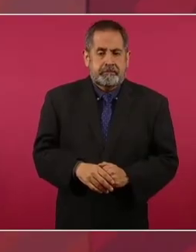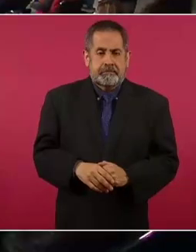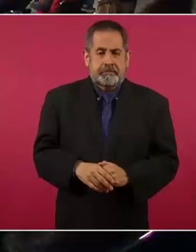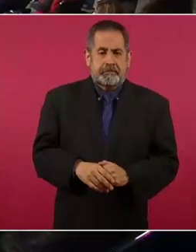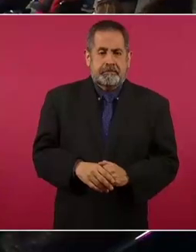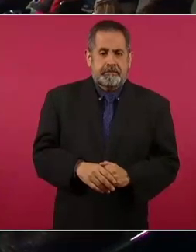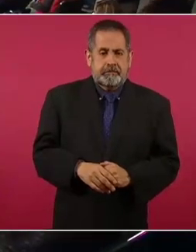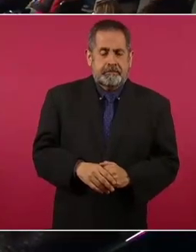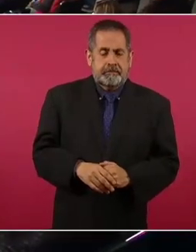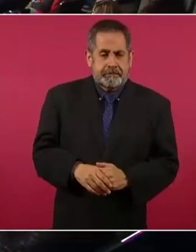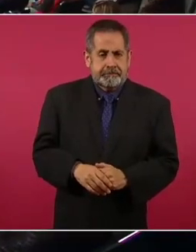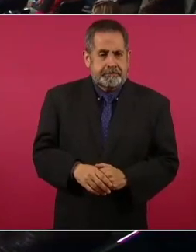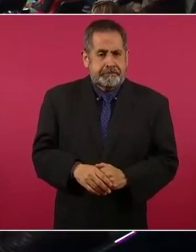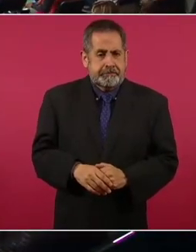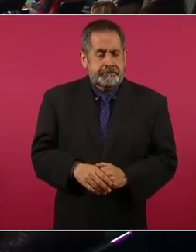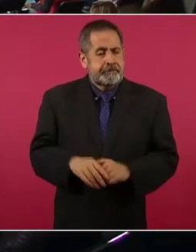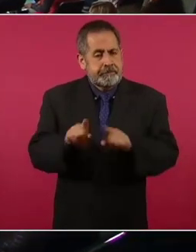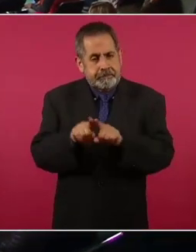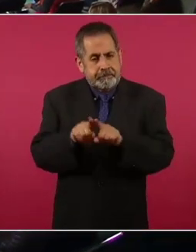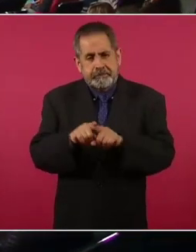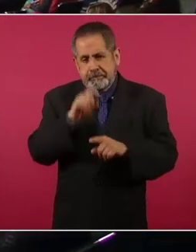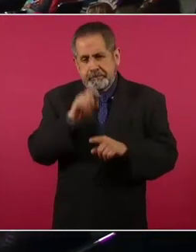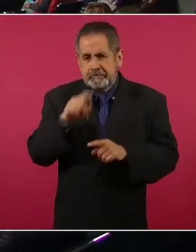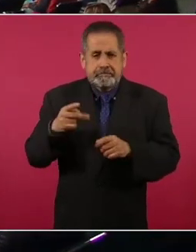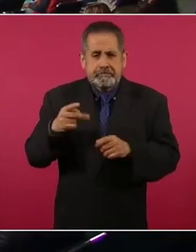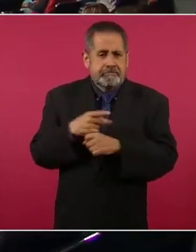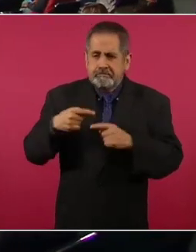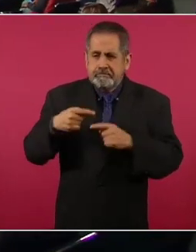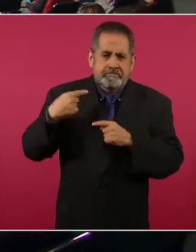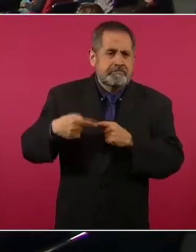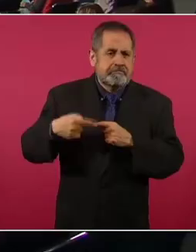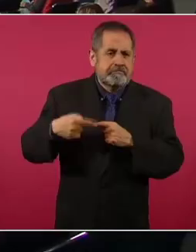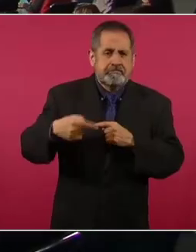Lo mismo, pues, va a seguir sucediendo.